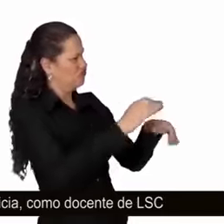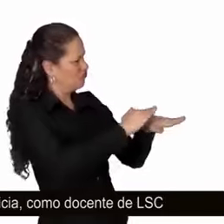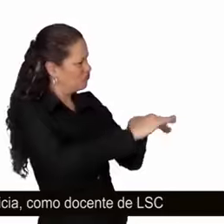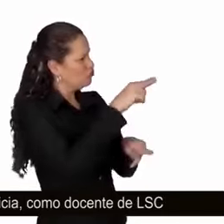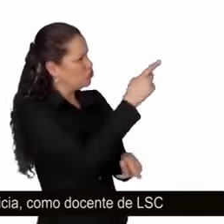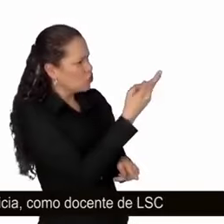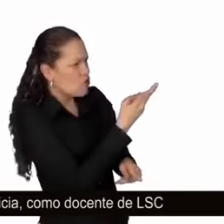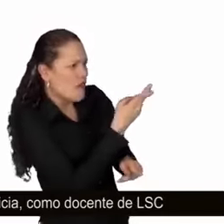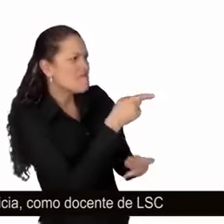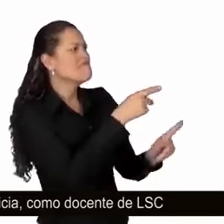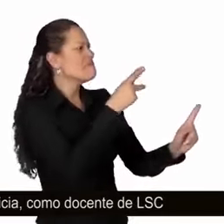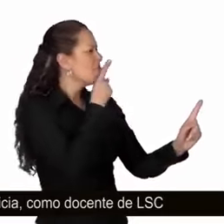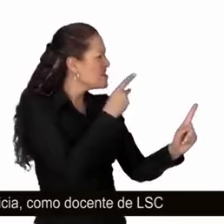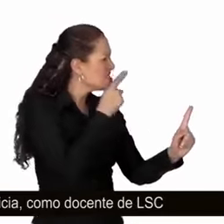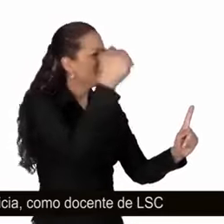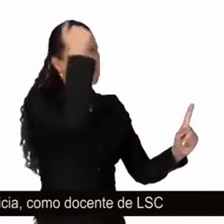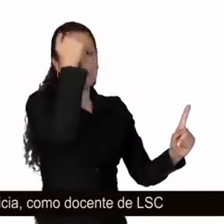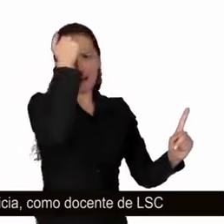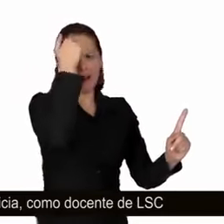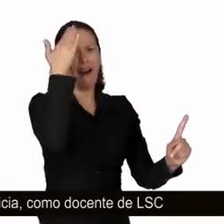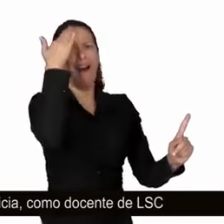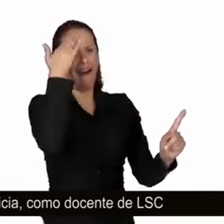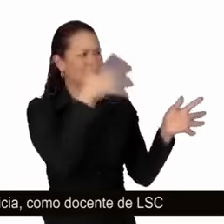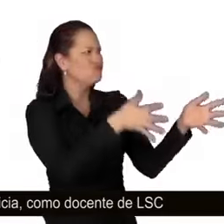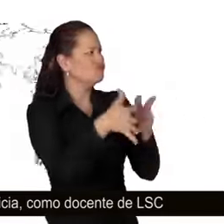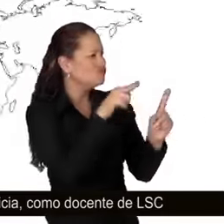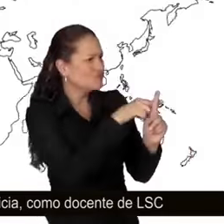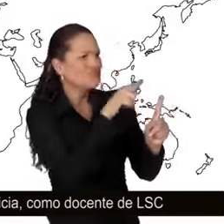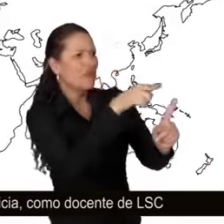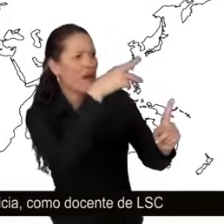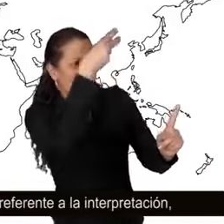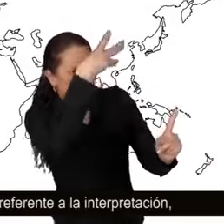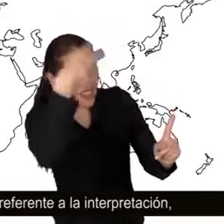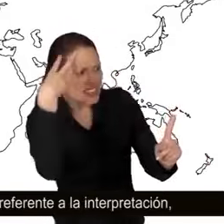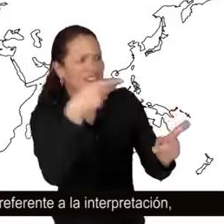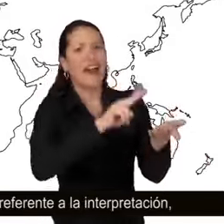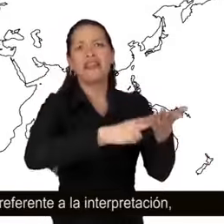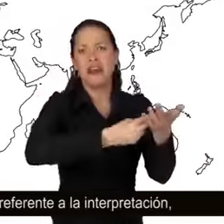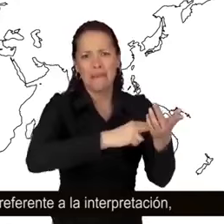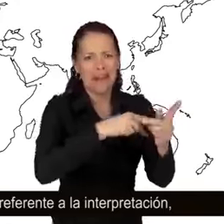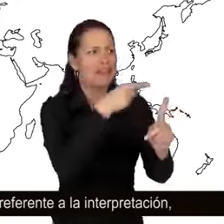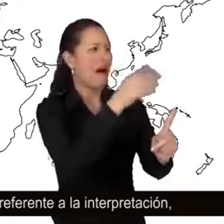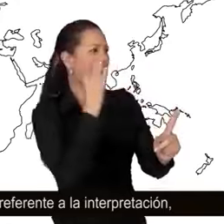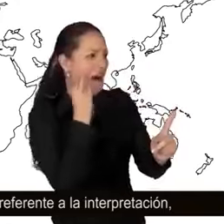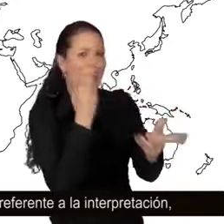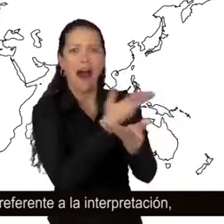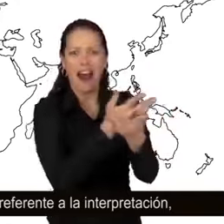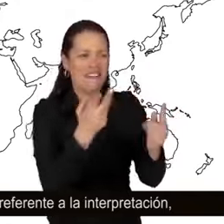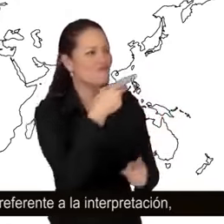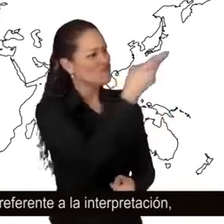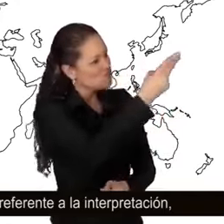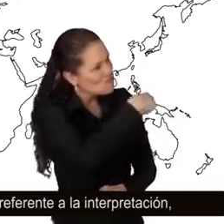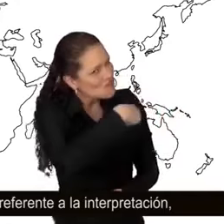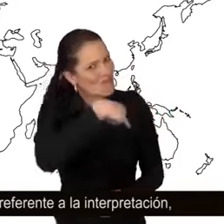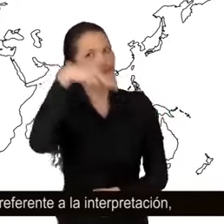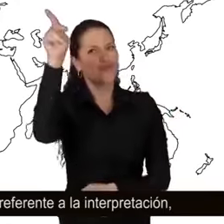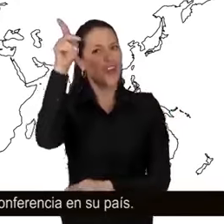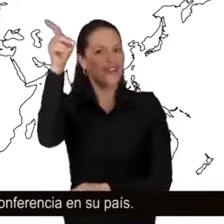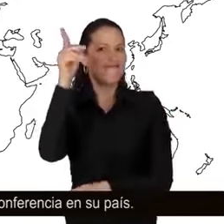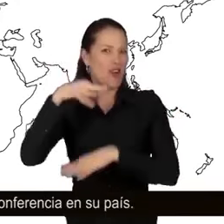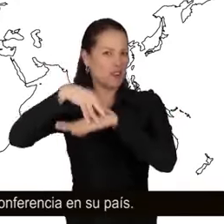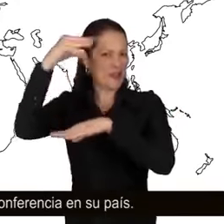el cual invitó nuevamente a Patricia como docente de lengua de señas y a Margarita, la encargada de lo referente a la